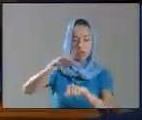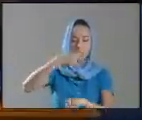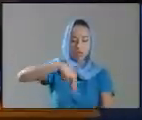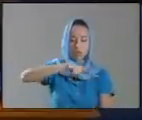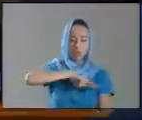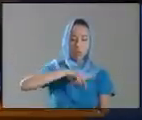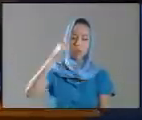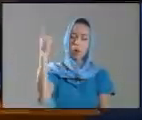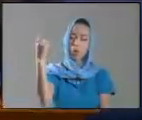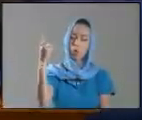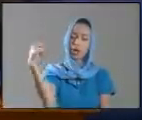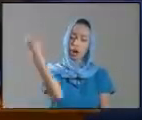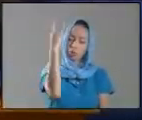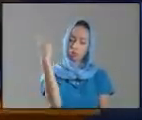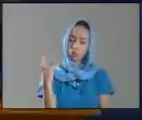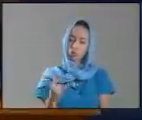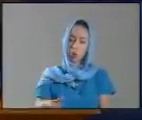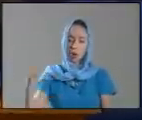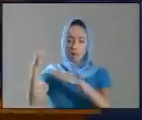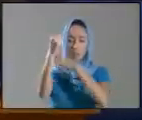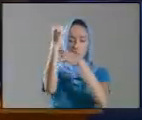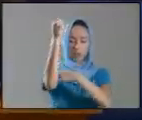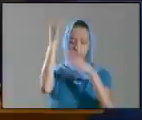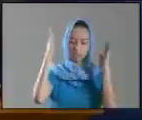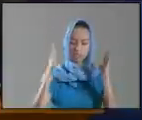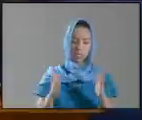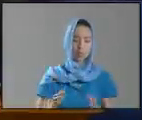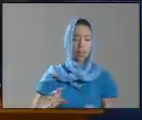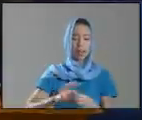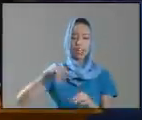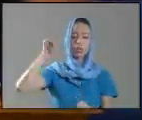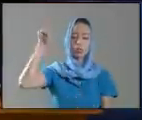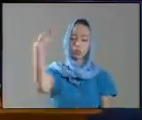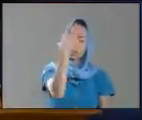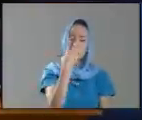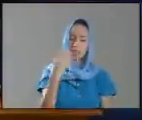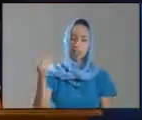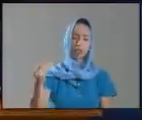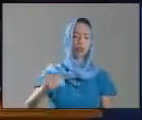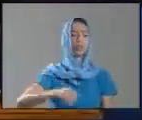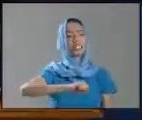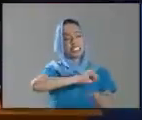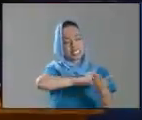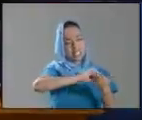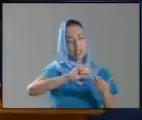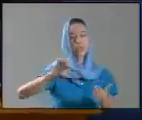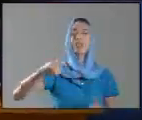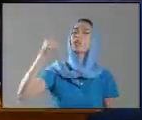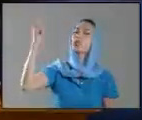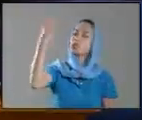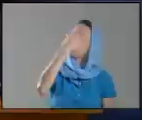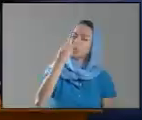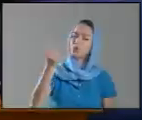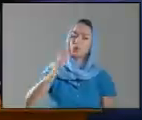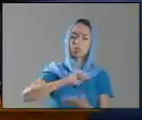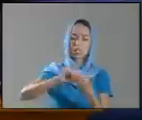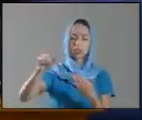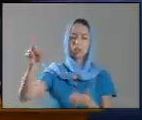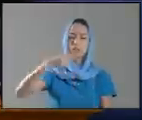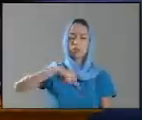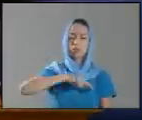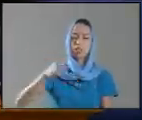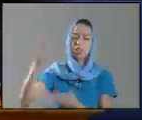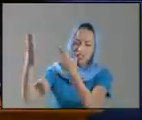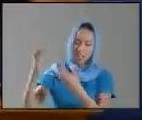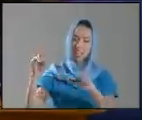Jesús estamos solicitando todos juntos, Señor, que venga sobre nosotros una unción poderosísima,